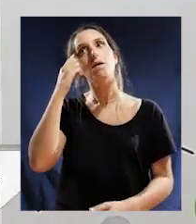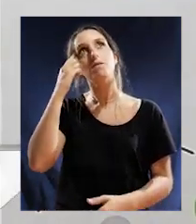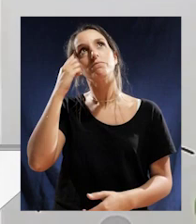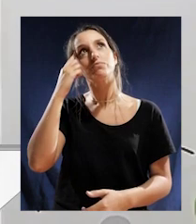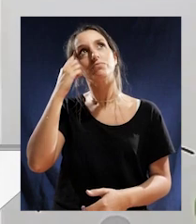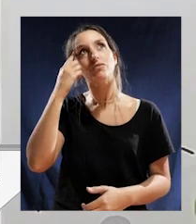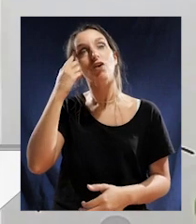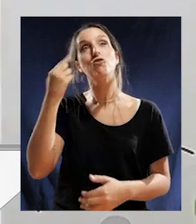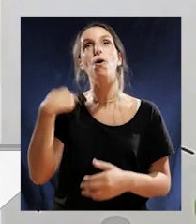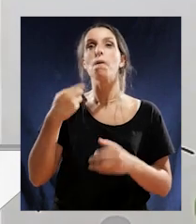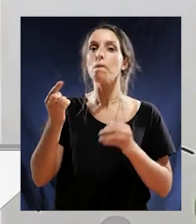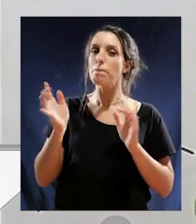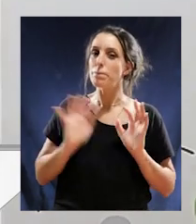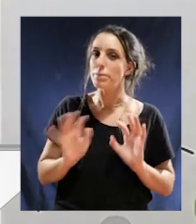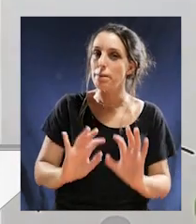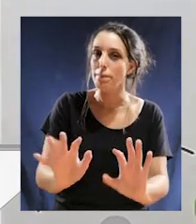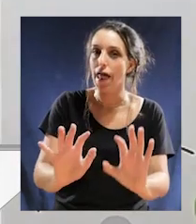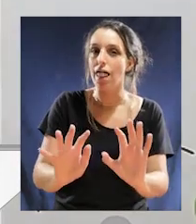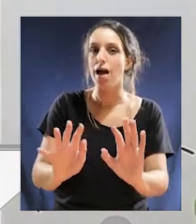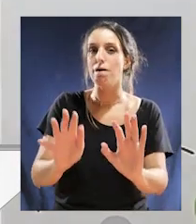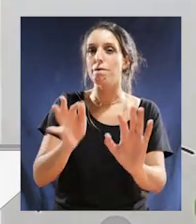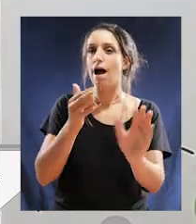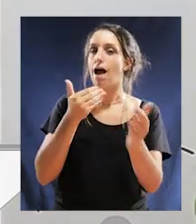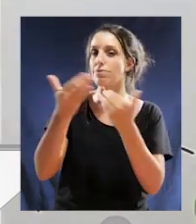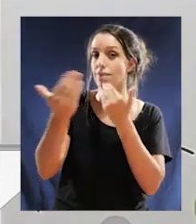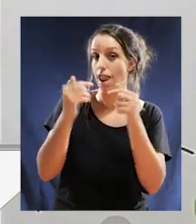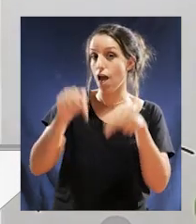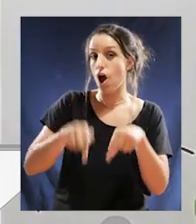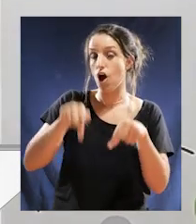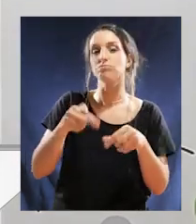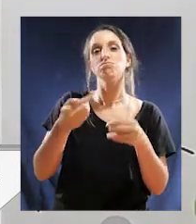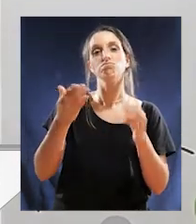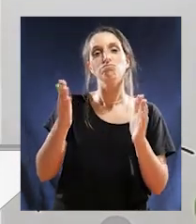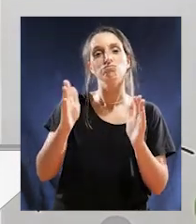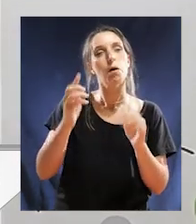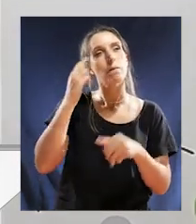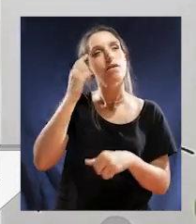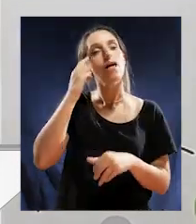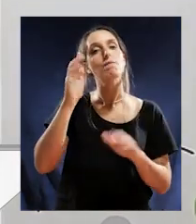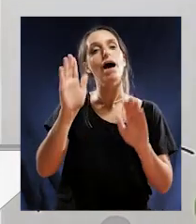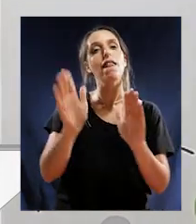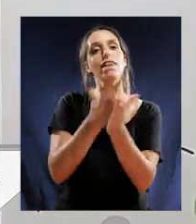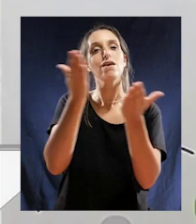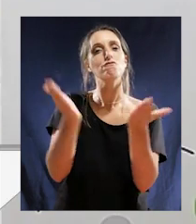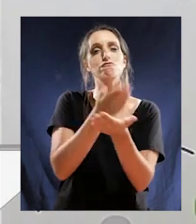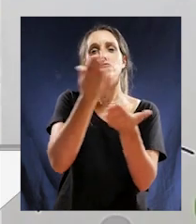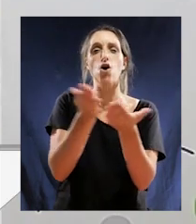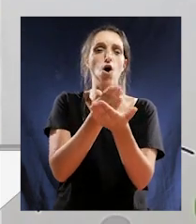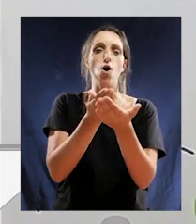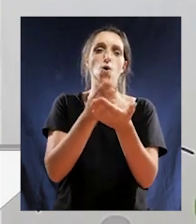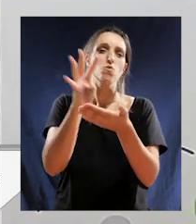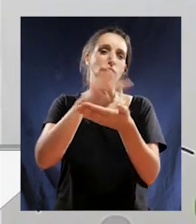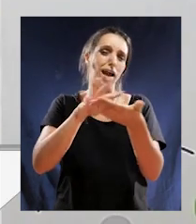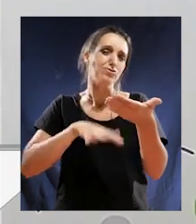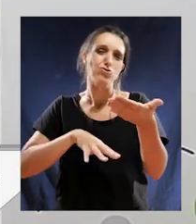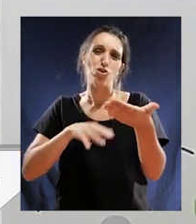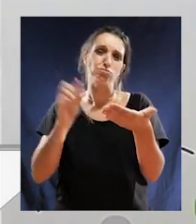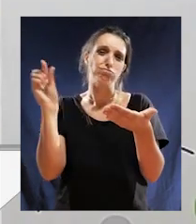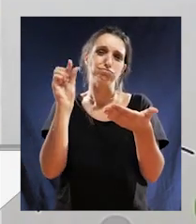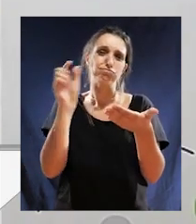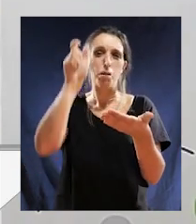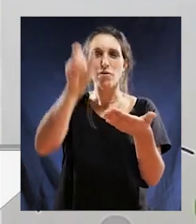preparaba esta conversación con ustedes en un libro texto muy reciente de un